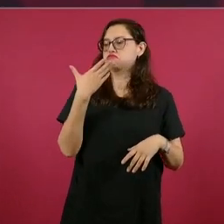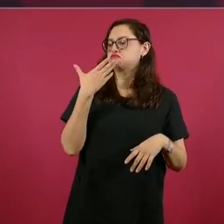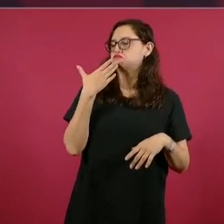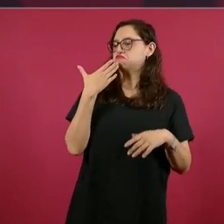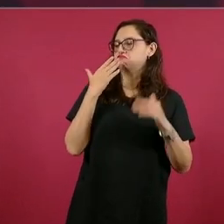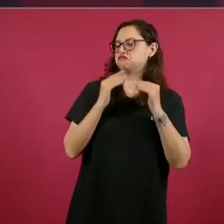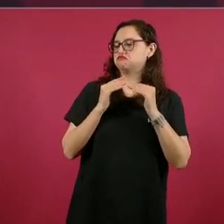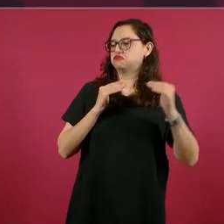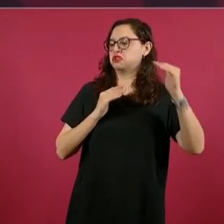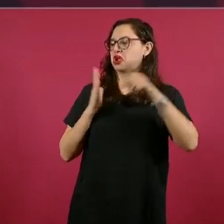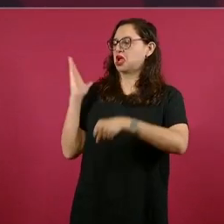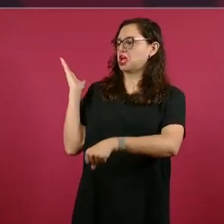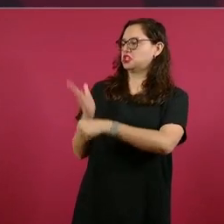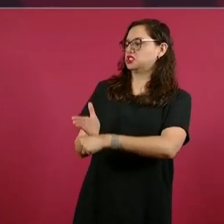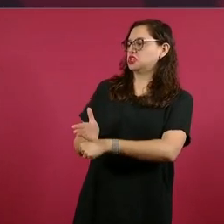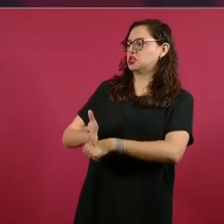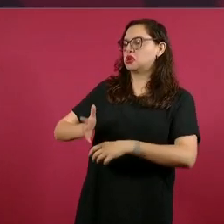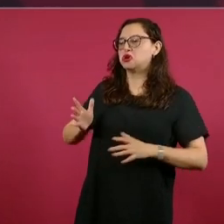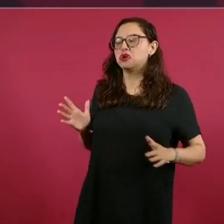pueda castigar a otro.